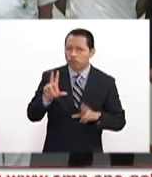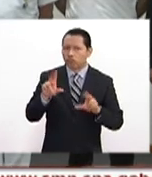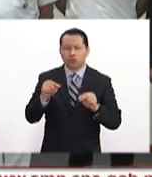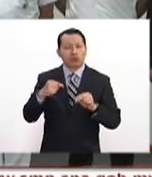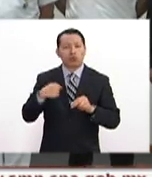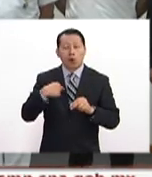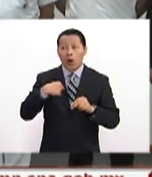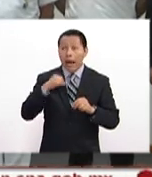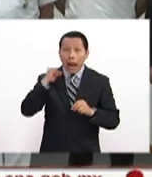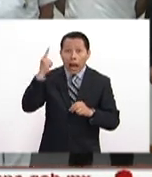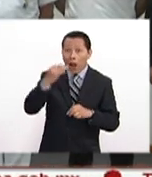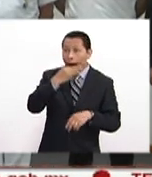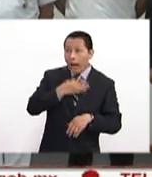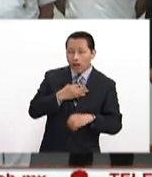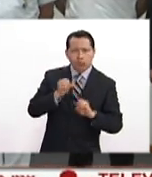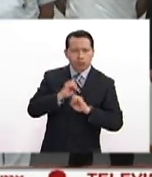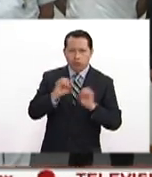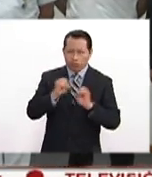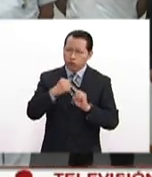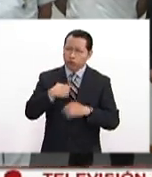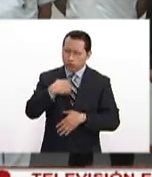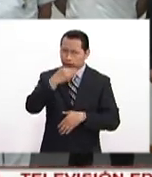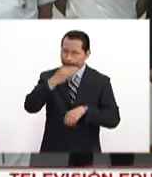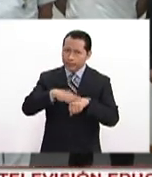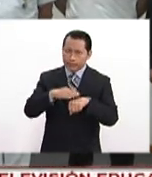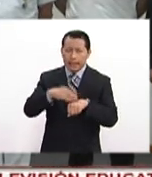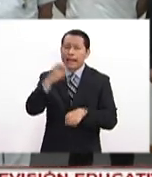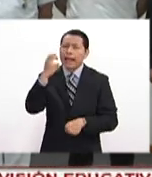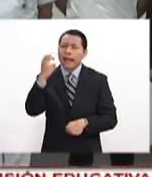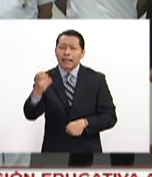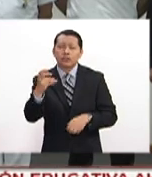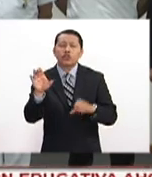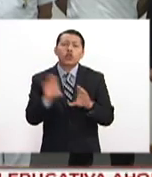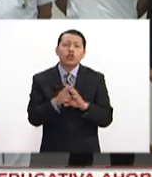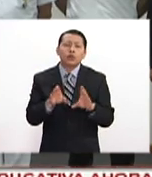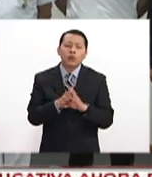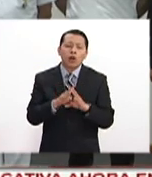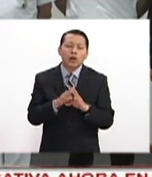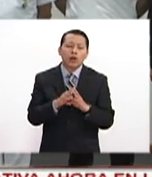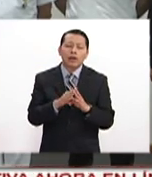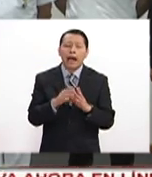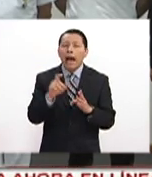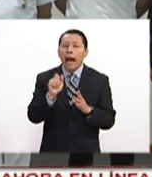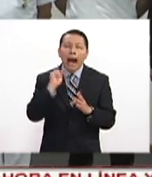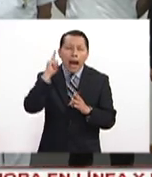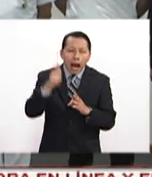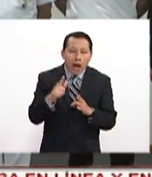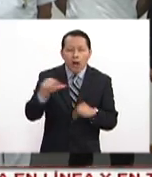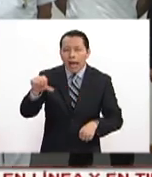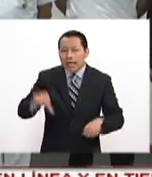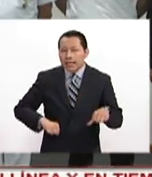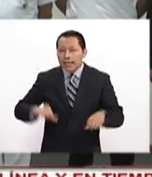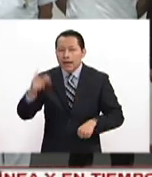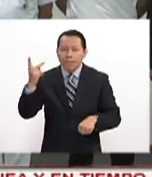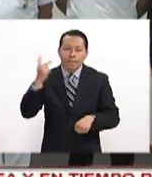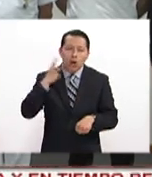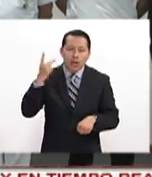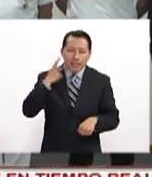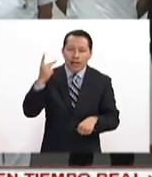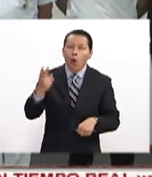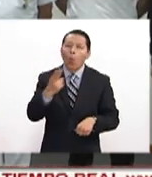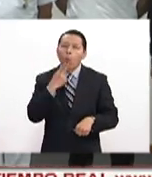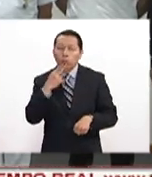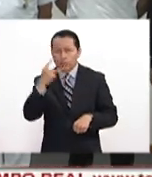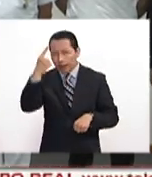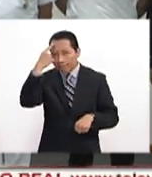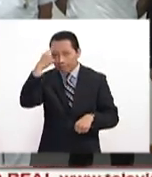enterado, y repruebo que se utilice cualquier elemento distintivo de alguna actividad política para